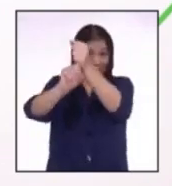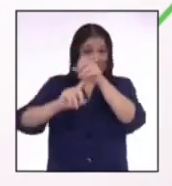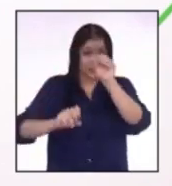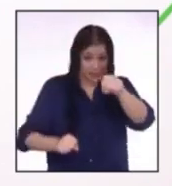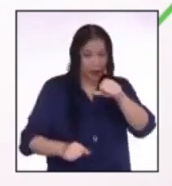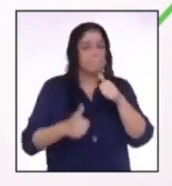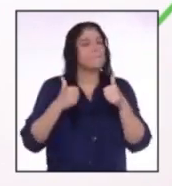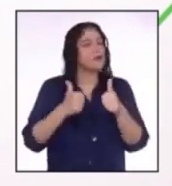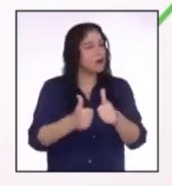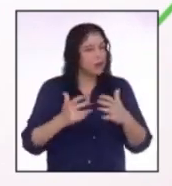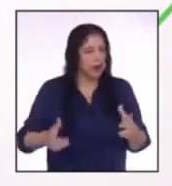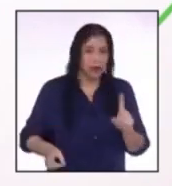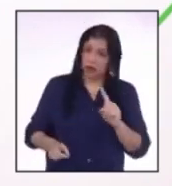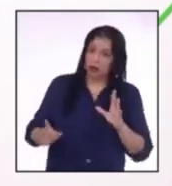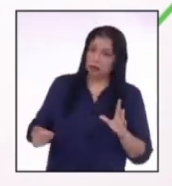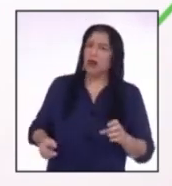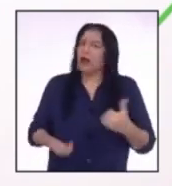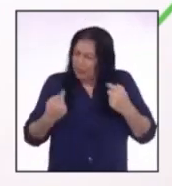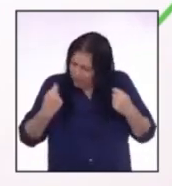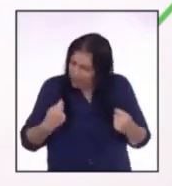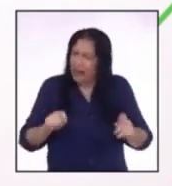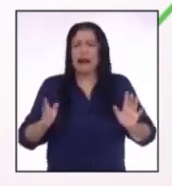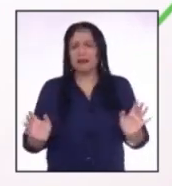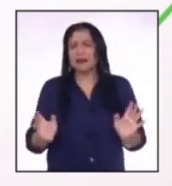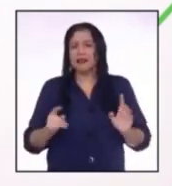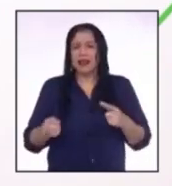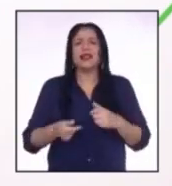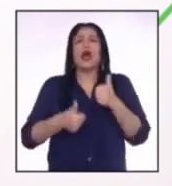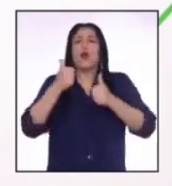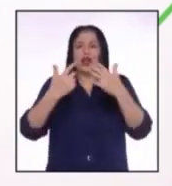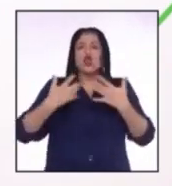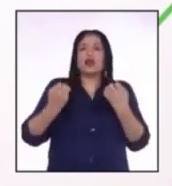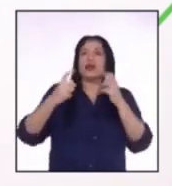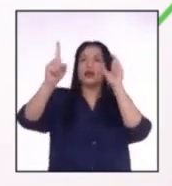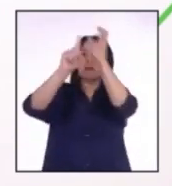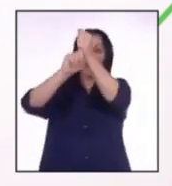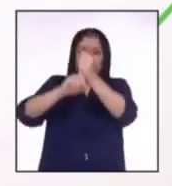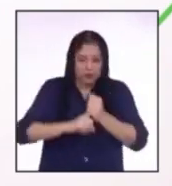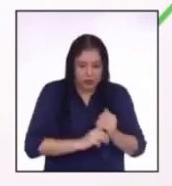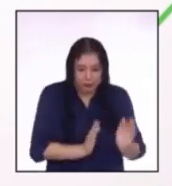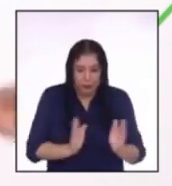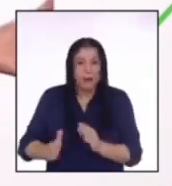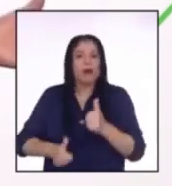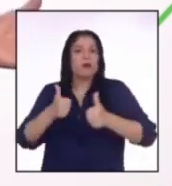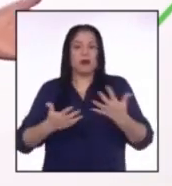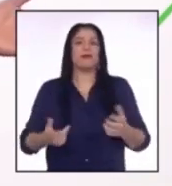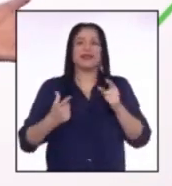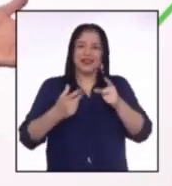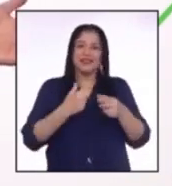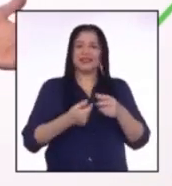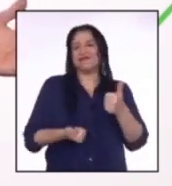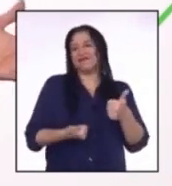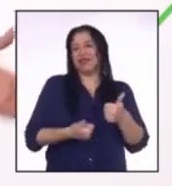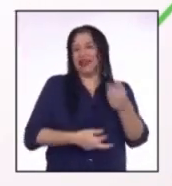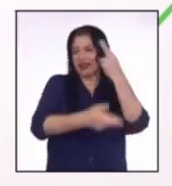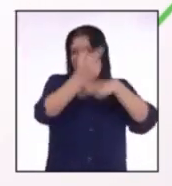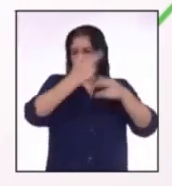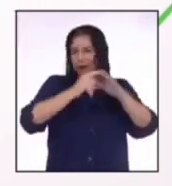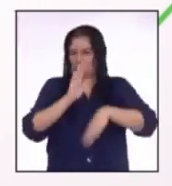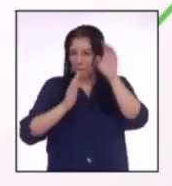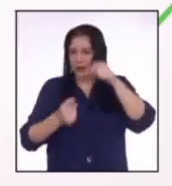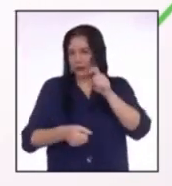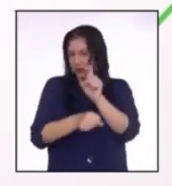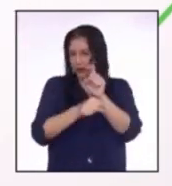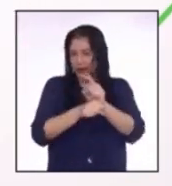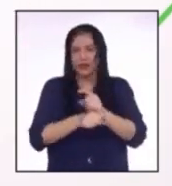muy bien no inténtalo y ve si los resultados son mejor de lo normal ya volvemos con más lecciones